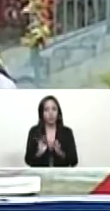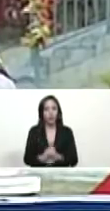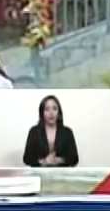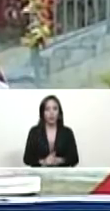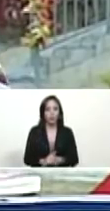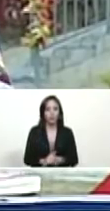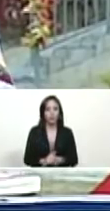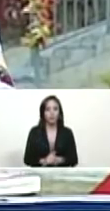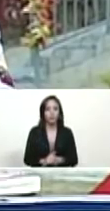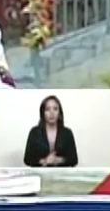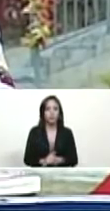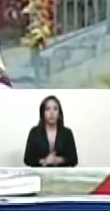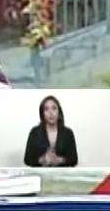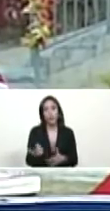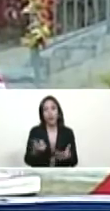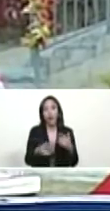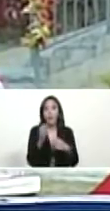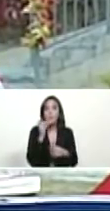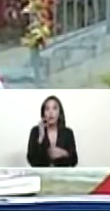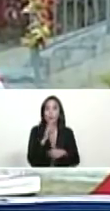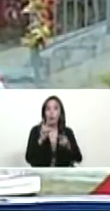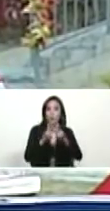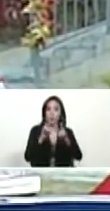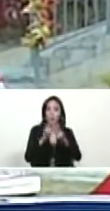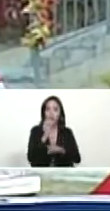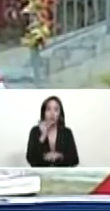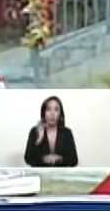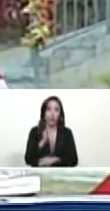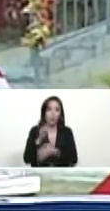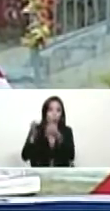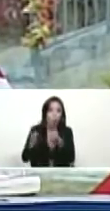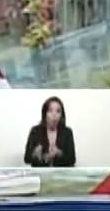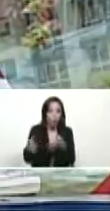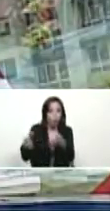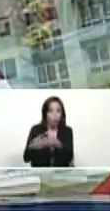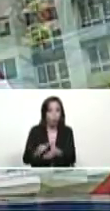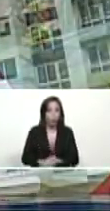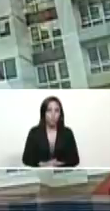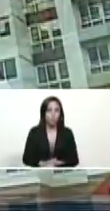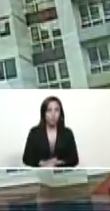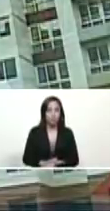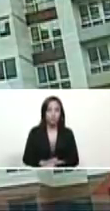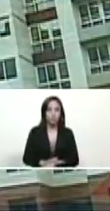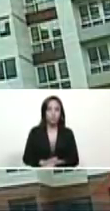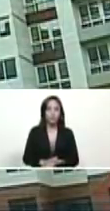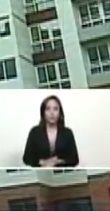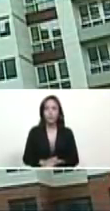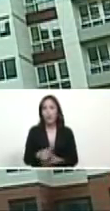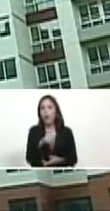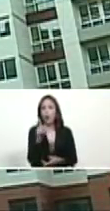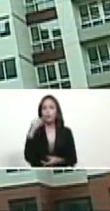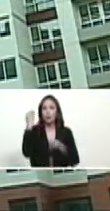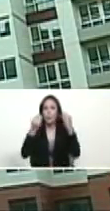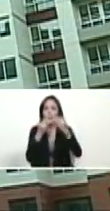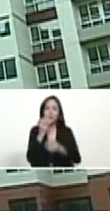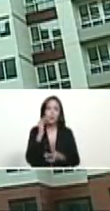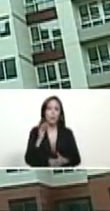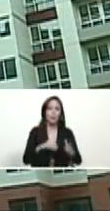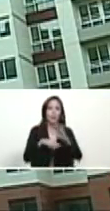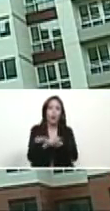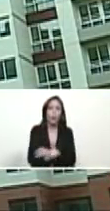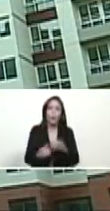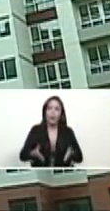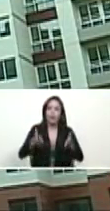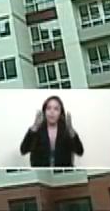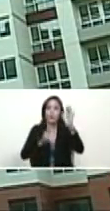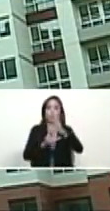Justo y solidario, como es la gran misión Vivienda Venezuela. ¿Ustedes creen que ustedes pueden comprar un apartamento de